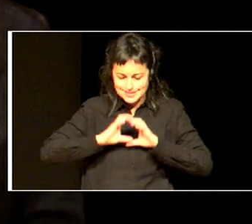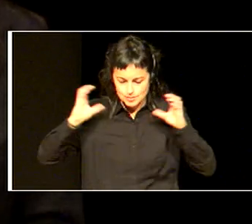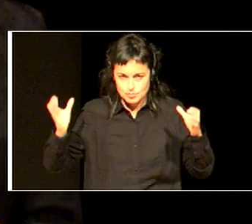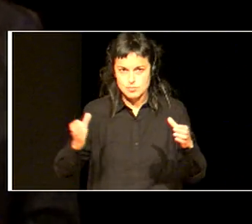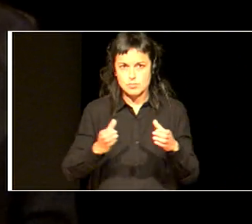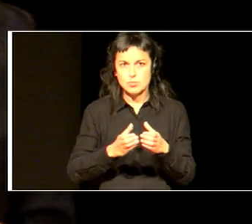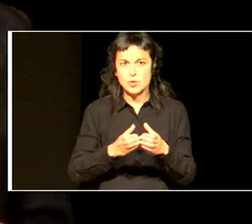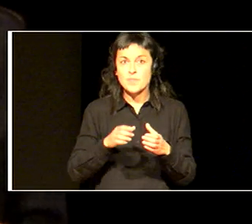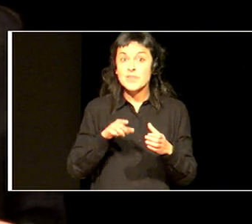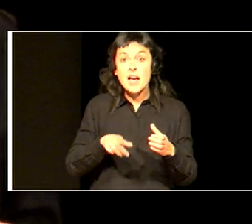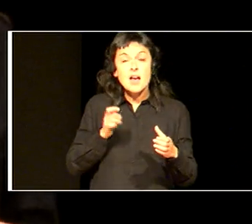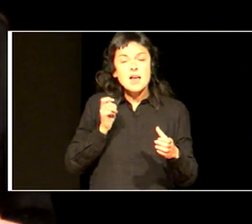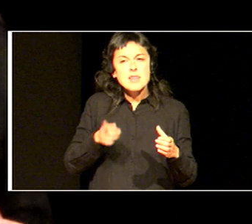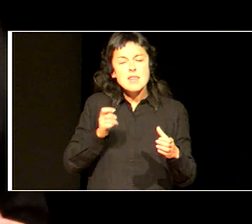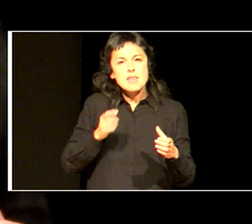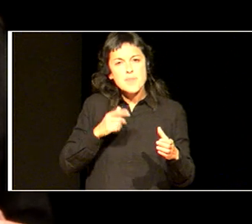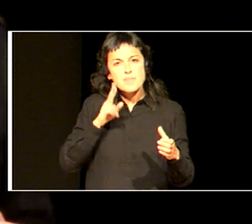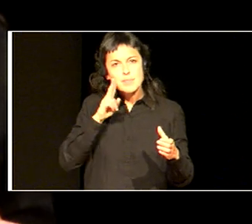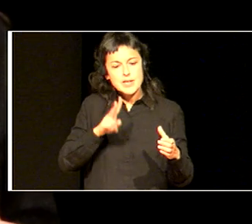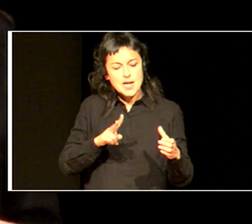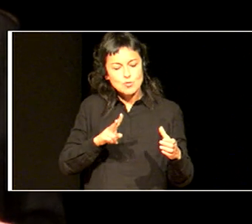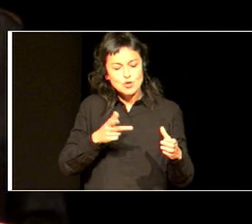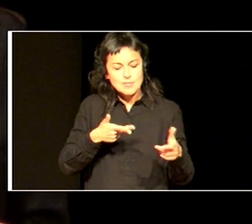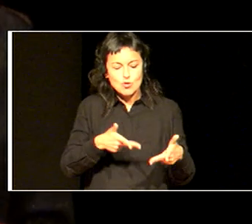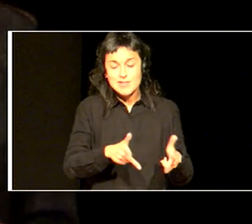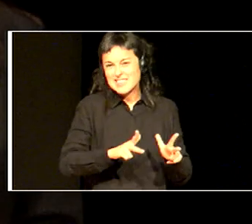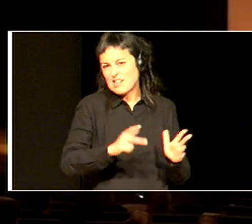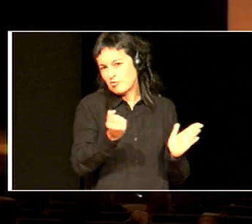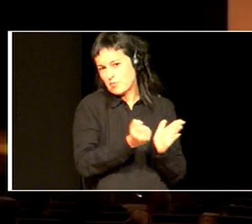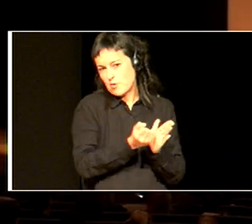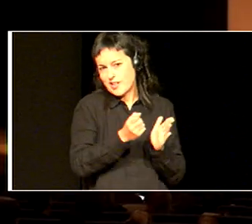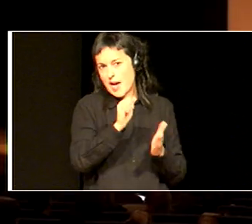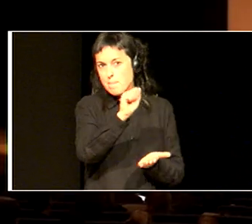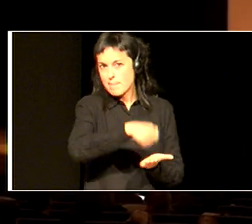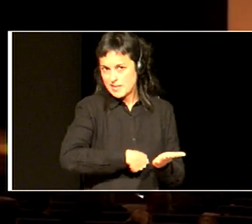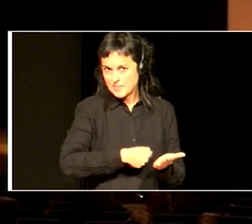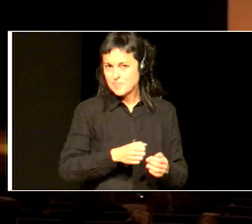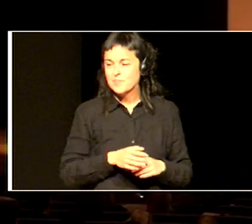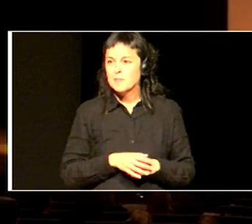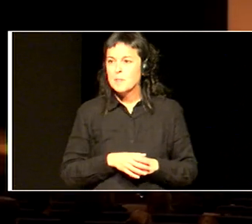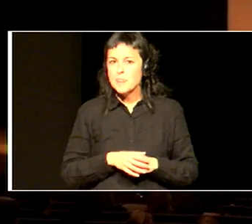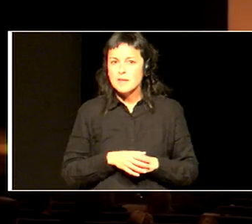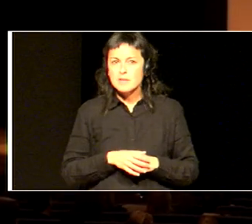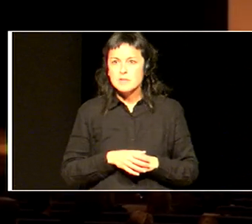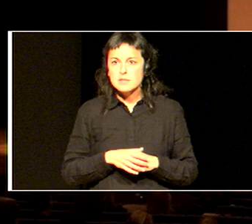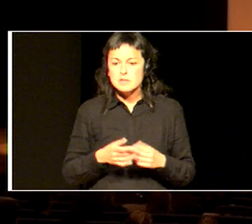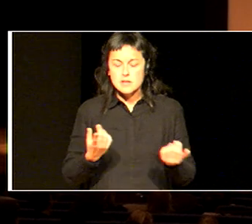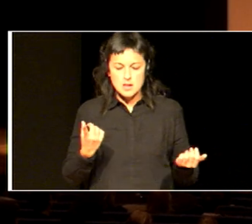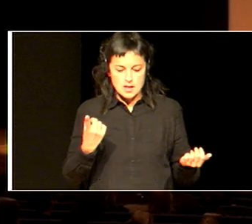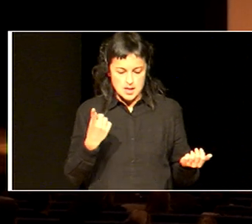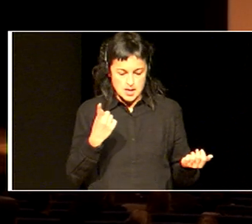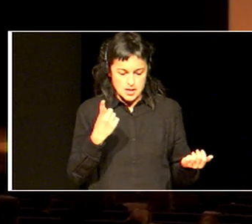veíamos muchísimas veces, en algunos casos, que había una silla simbólica vacía. Decíamos, necesitamos la voz,